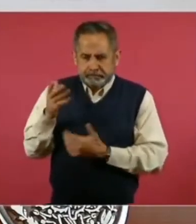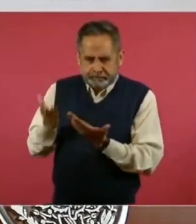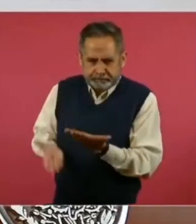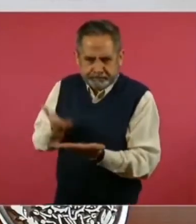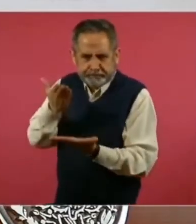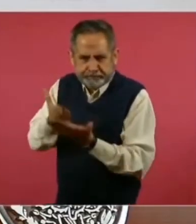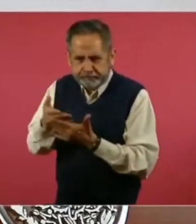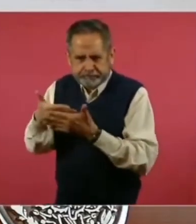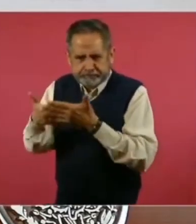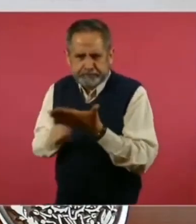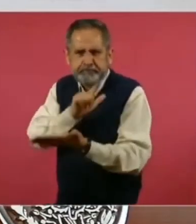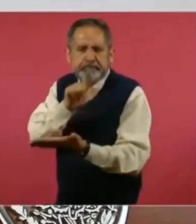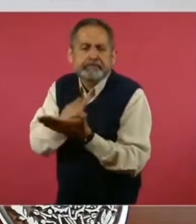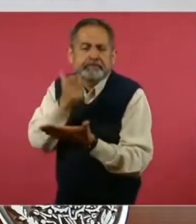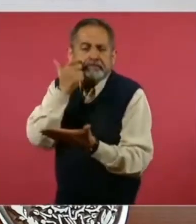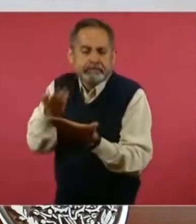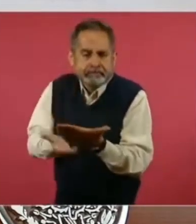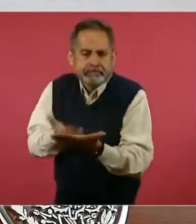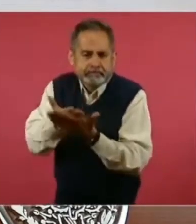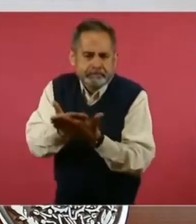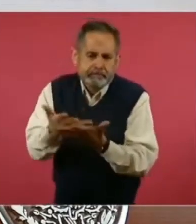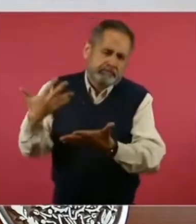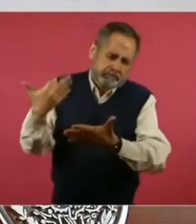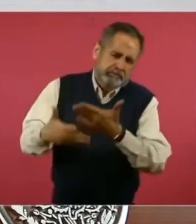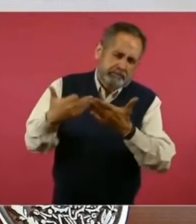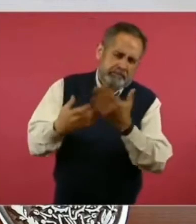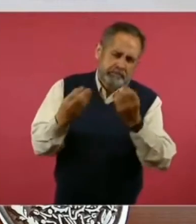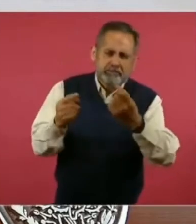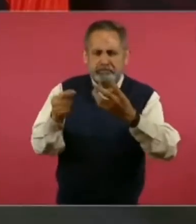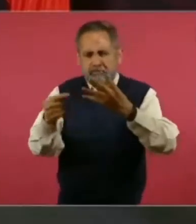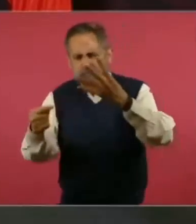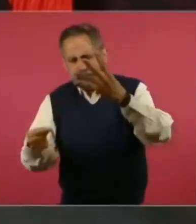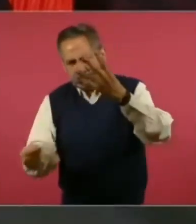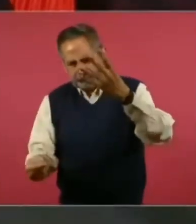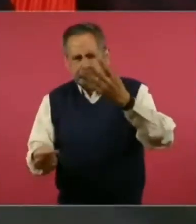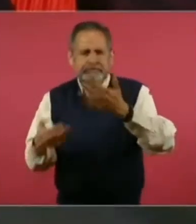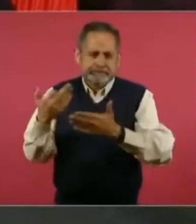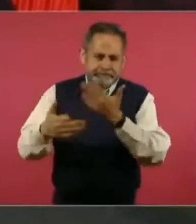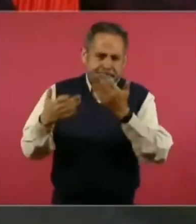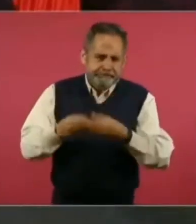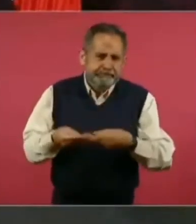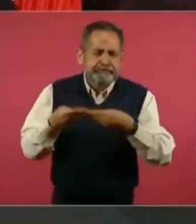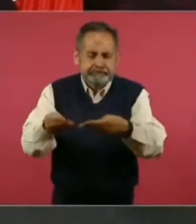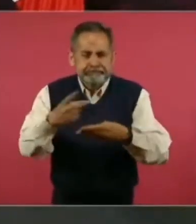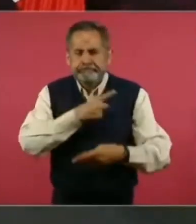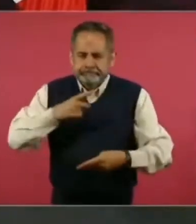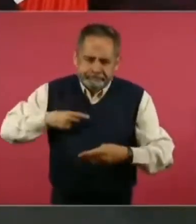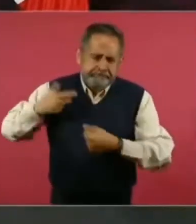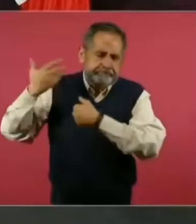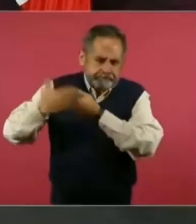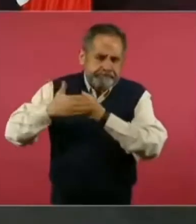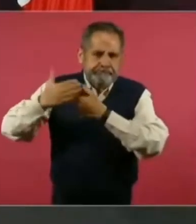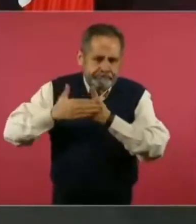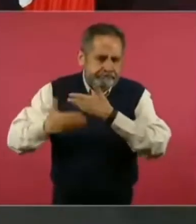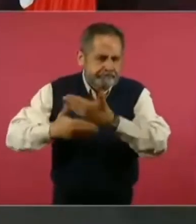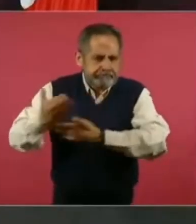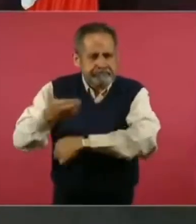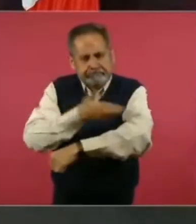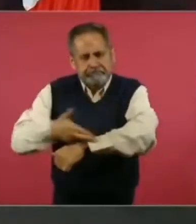reforma y faltan, desde luego, otras que se tienen que llevar a